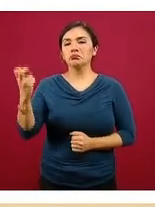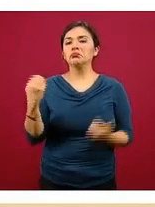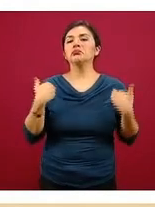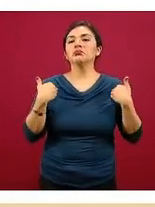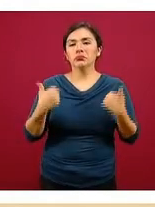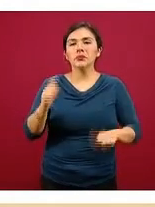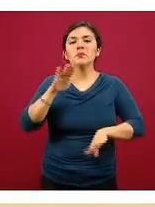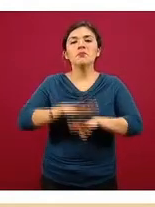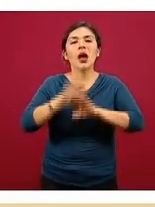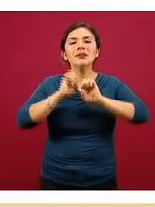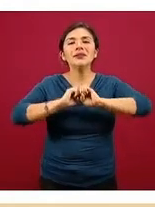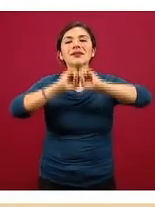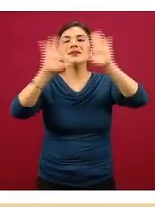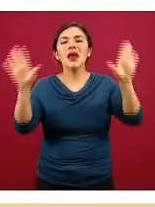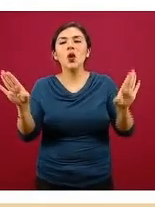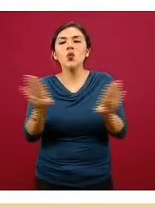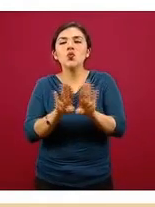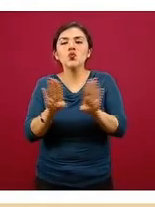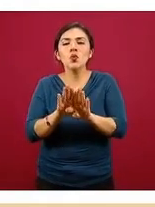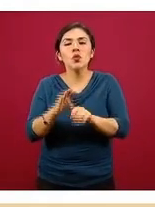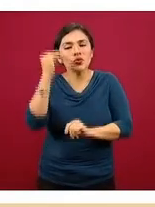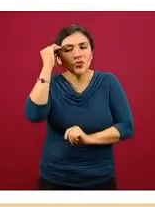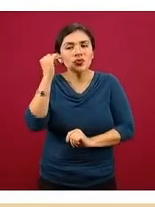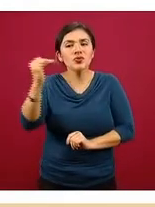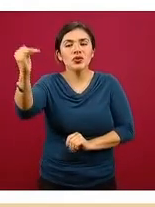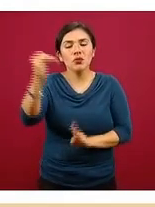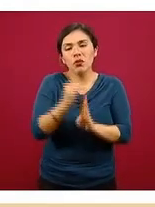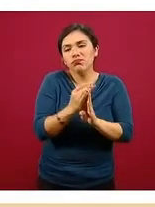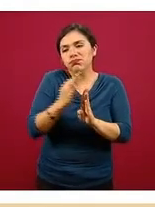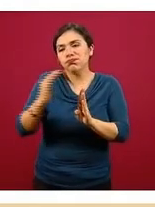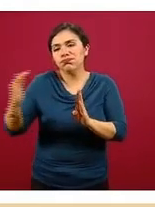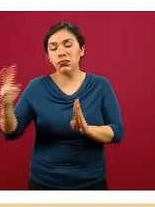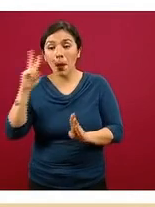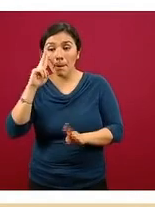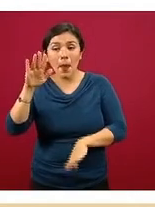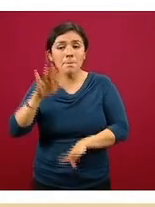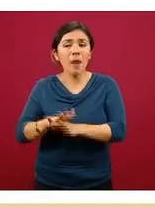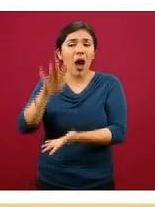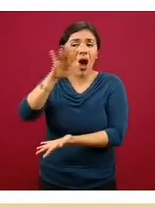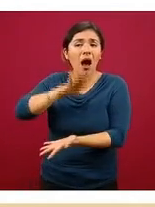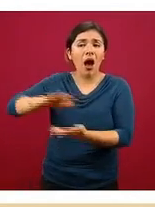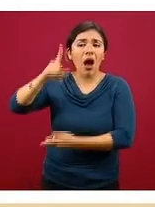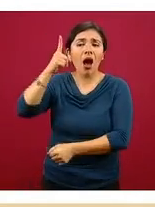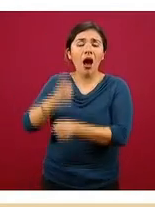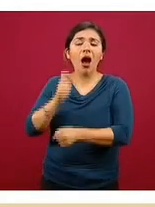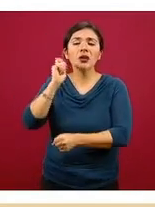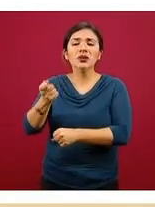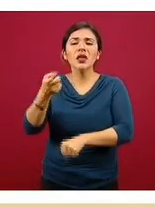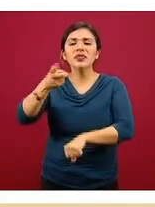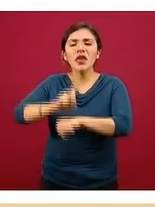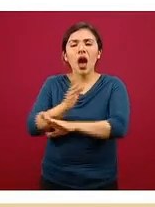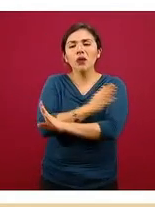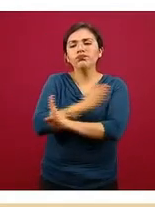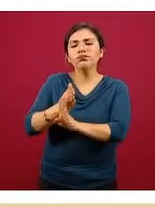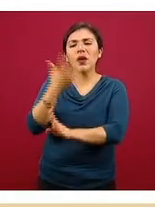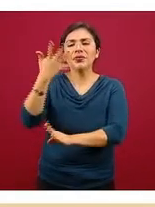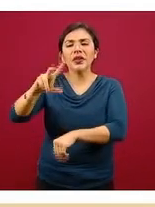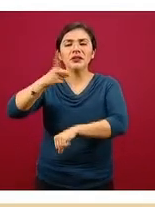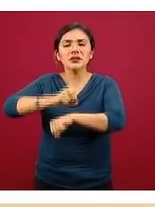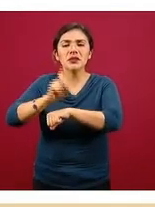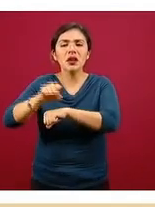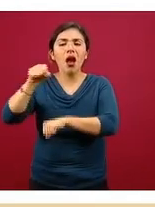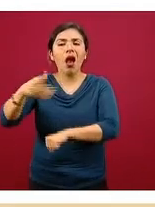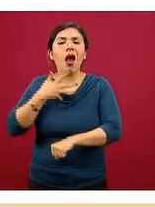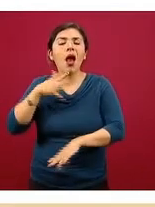ver más claramente la distribución en el tiempo. Vemos que la gran mayoría de ellas están en los últimos 10 días, que es precisamente